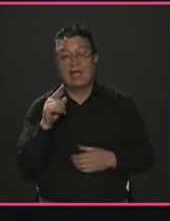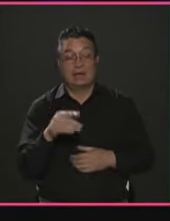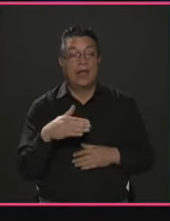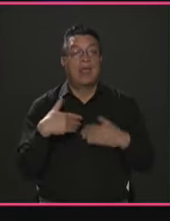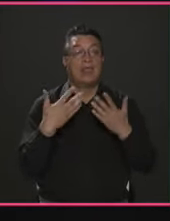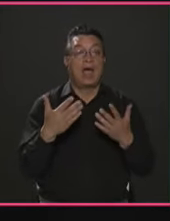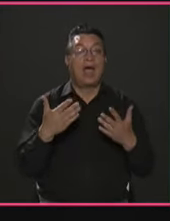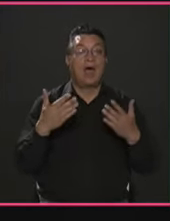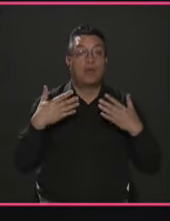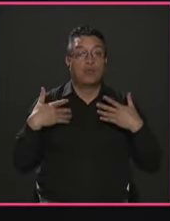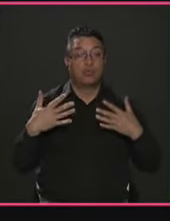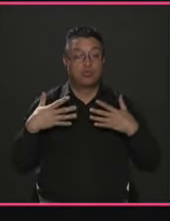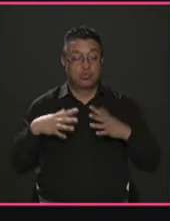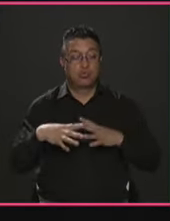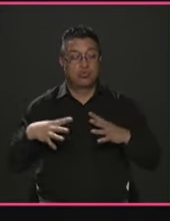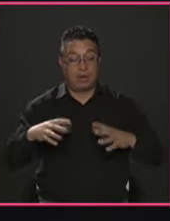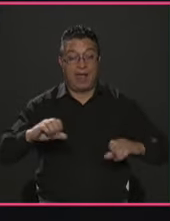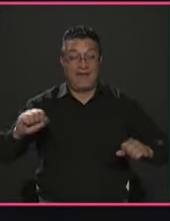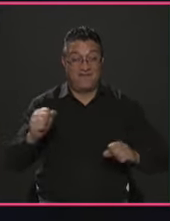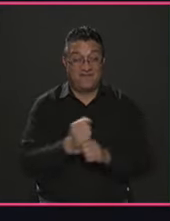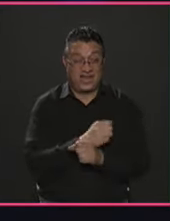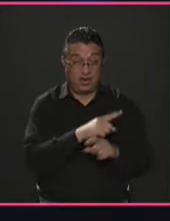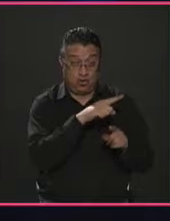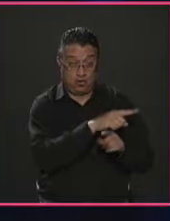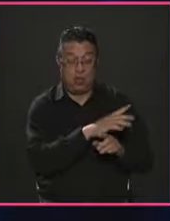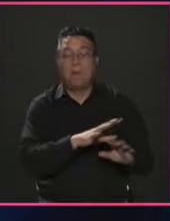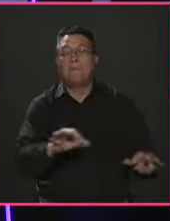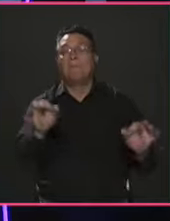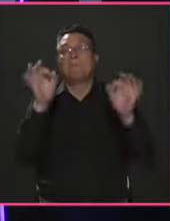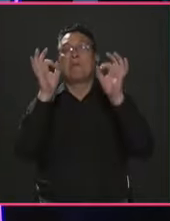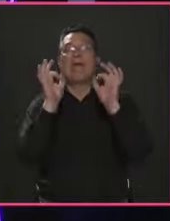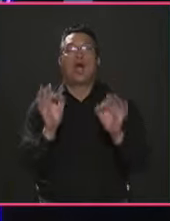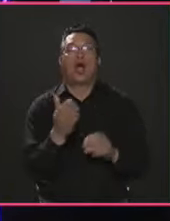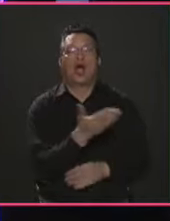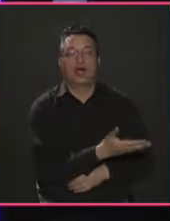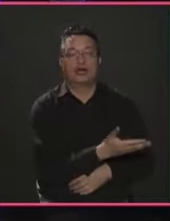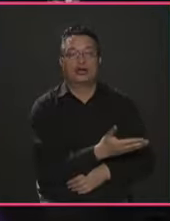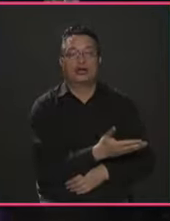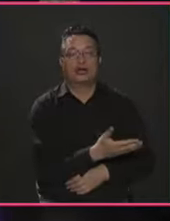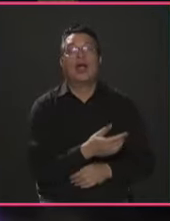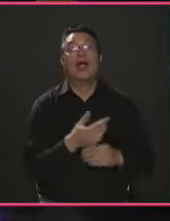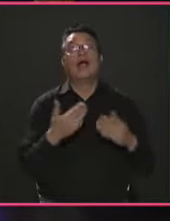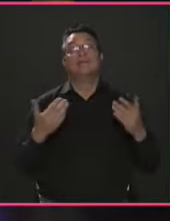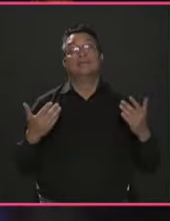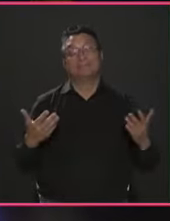generan calor por lo tanto un lugar frío es ideal en consecuencia